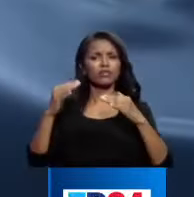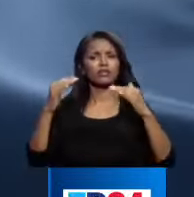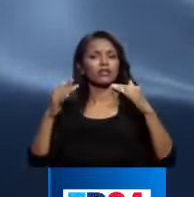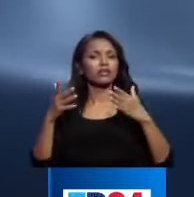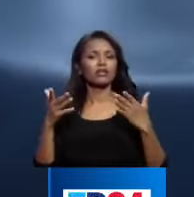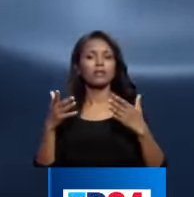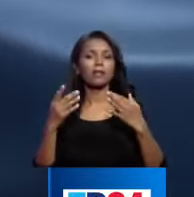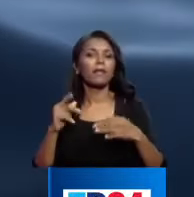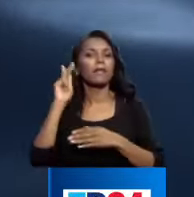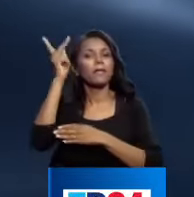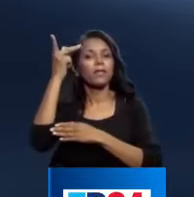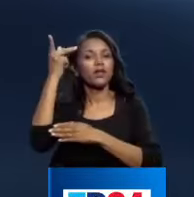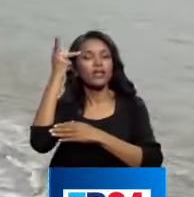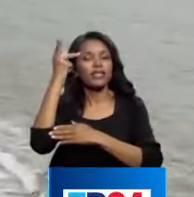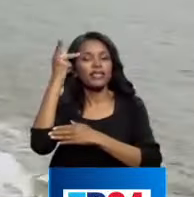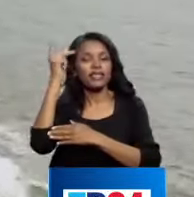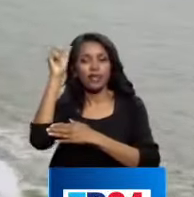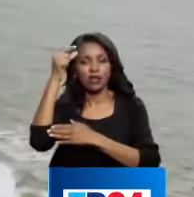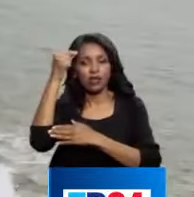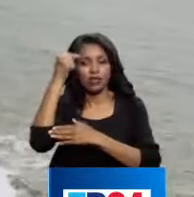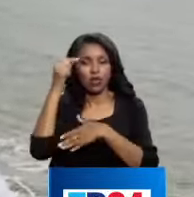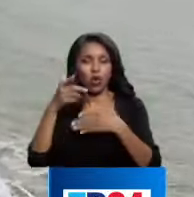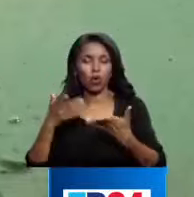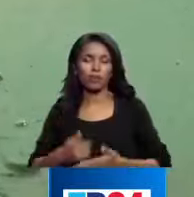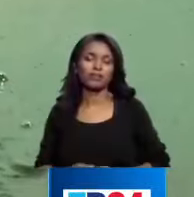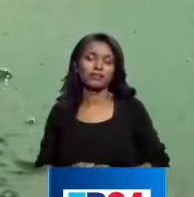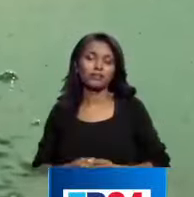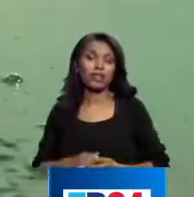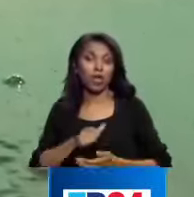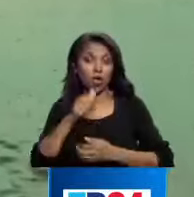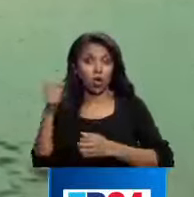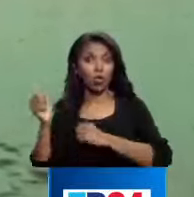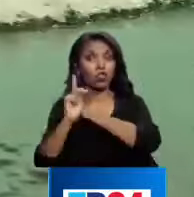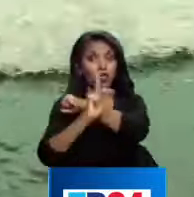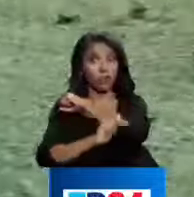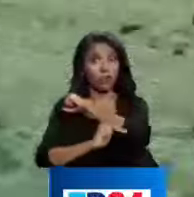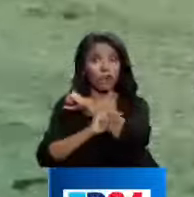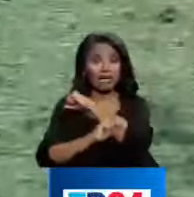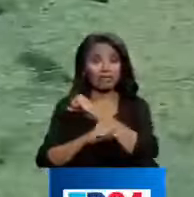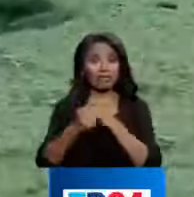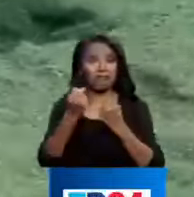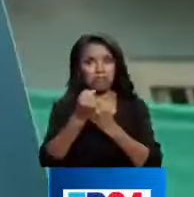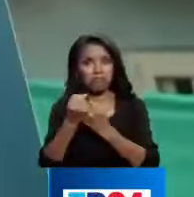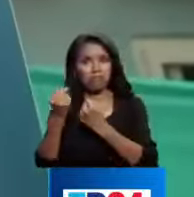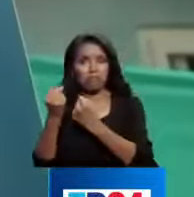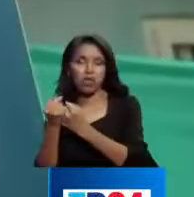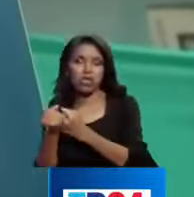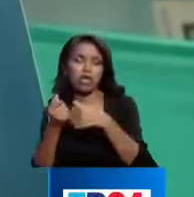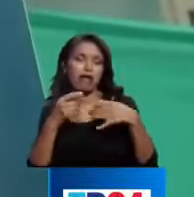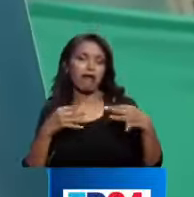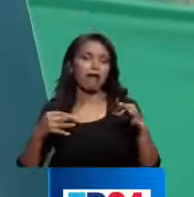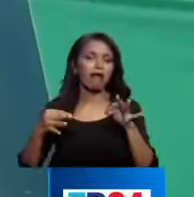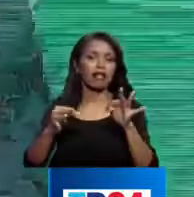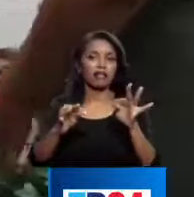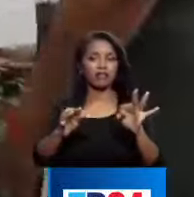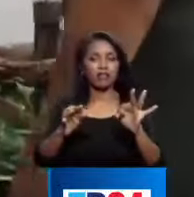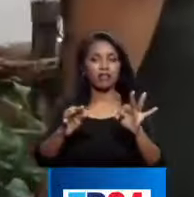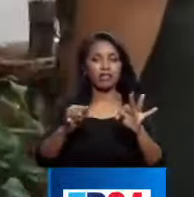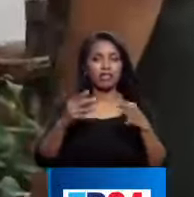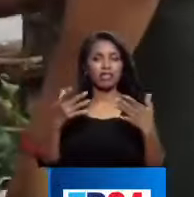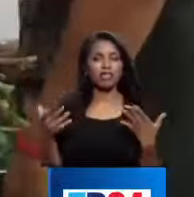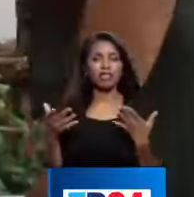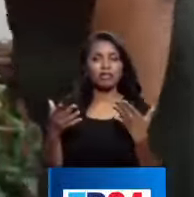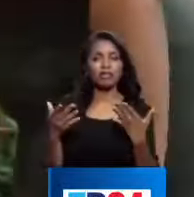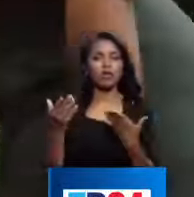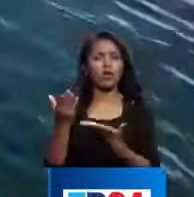Sostenible como política de Estado. El éxito de los países que deciden respaldar y promover el turismo sostenible